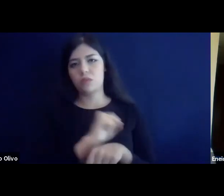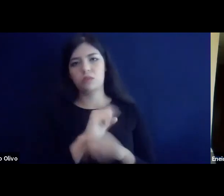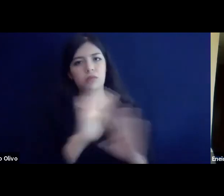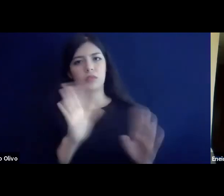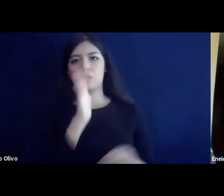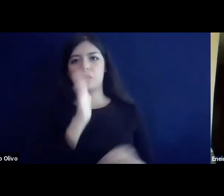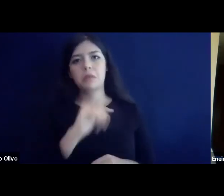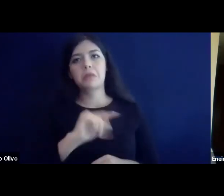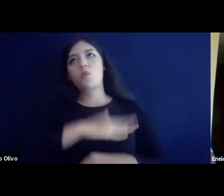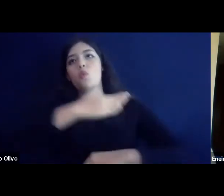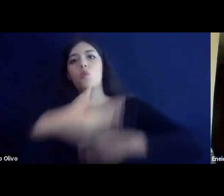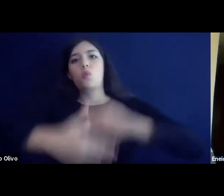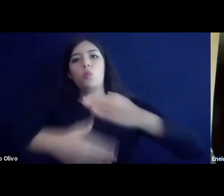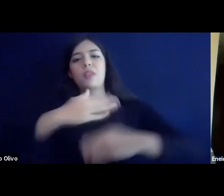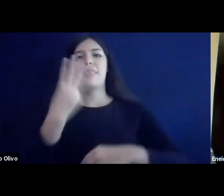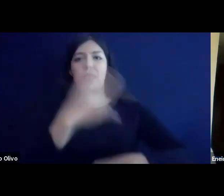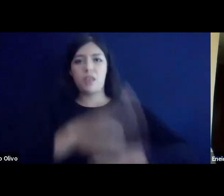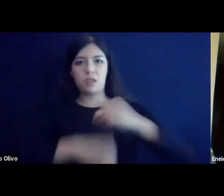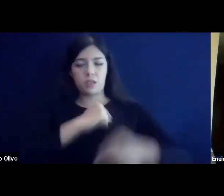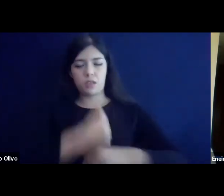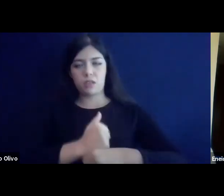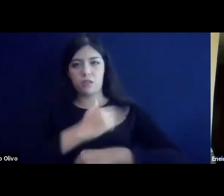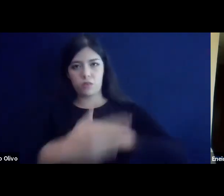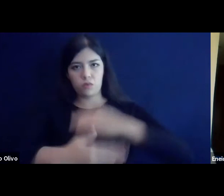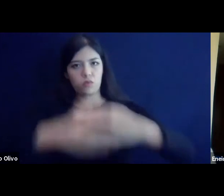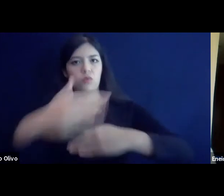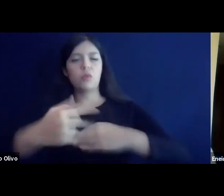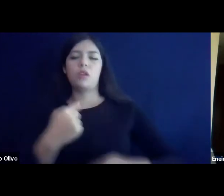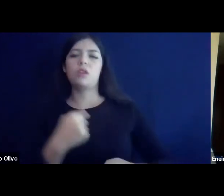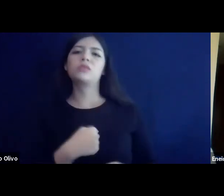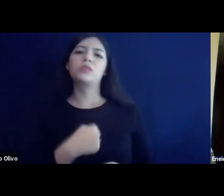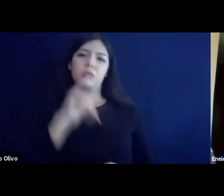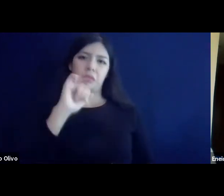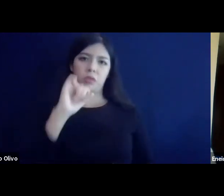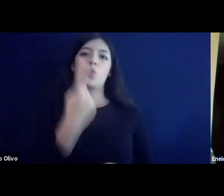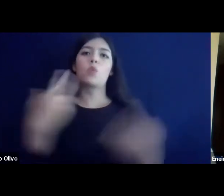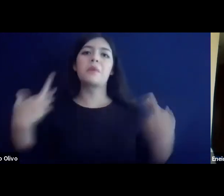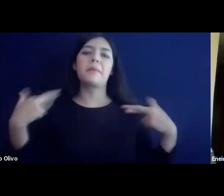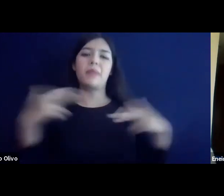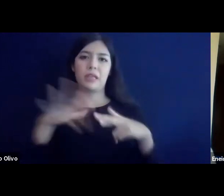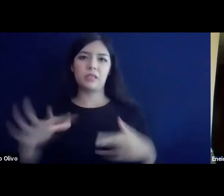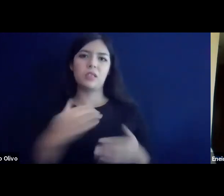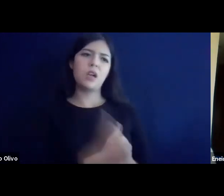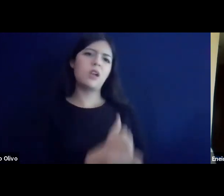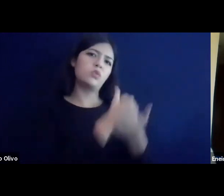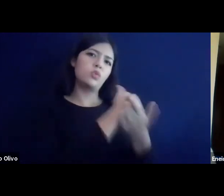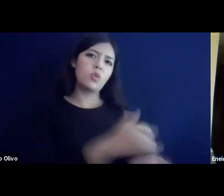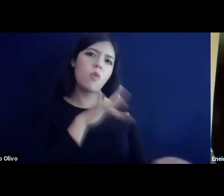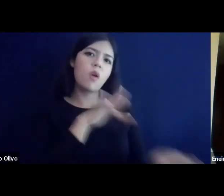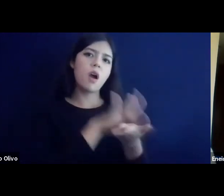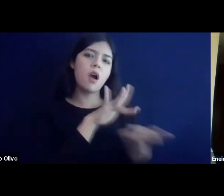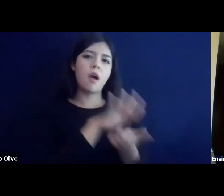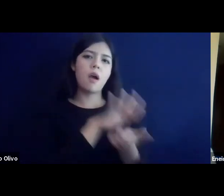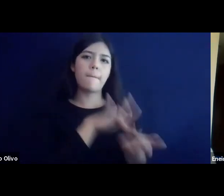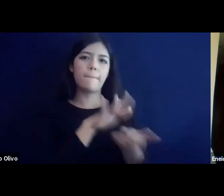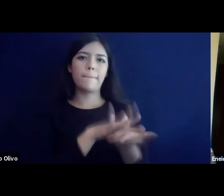después que una maestra de una secundaria abierta decidió que me iba a apoyar, decidió aprender el sistema